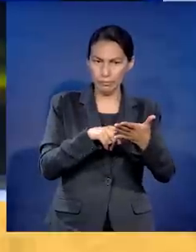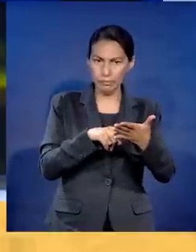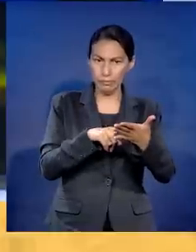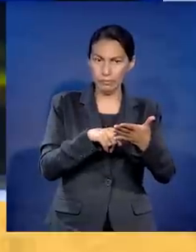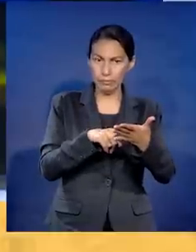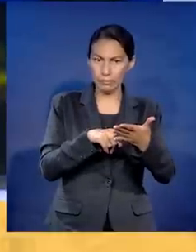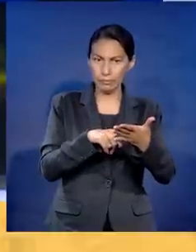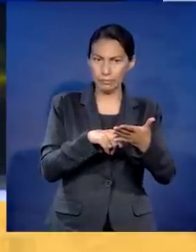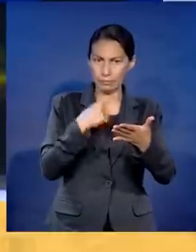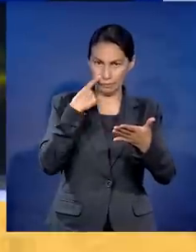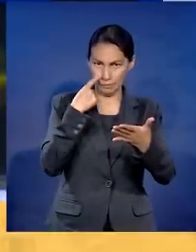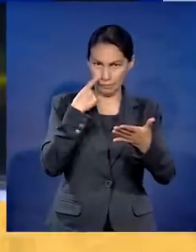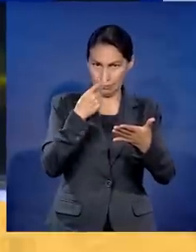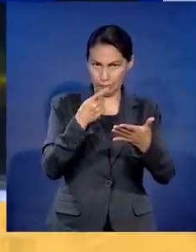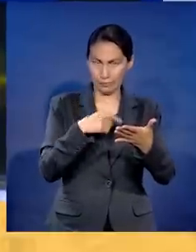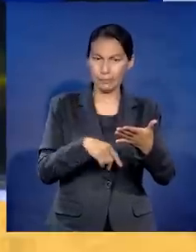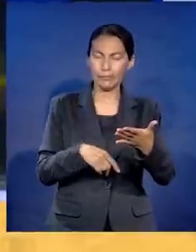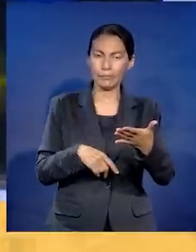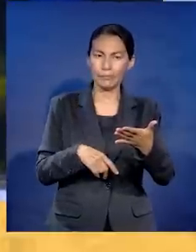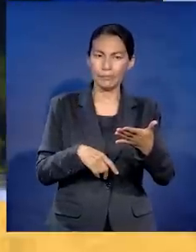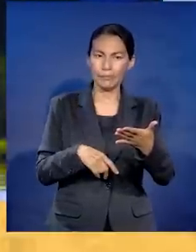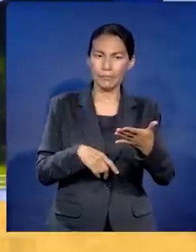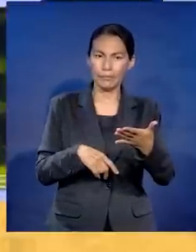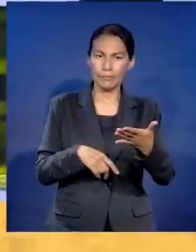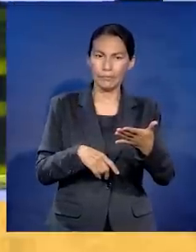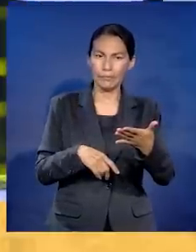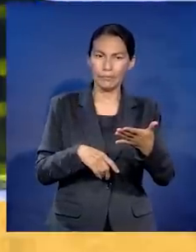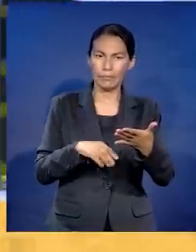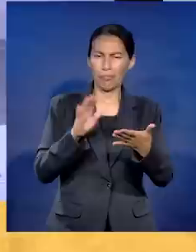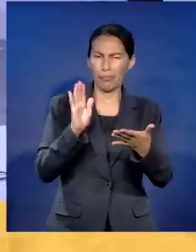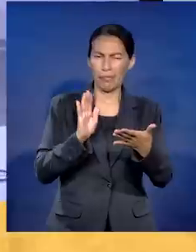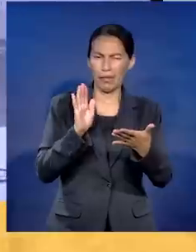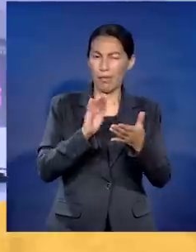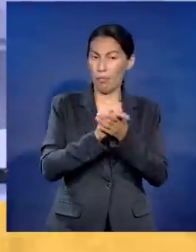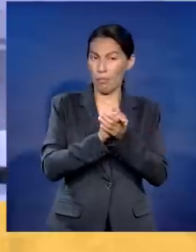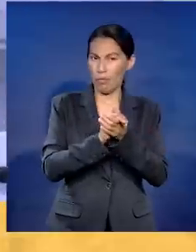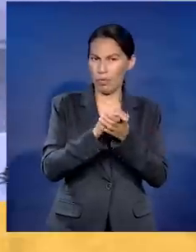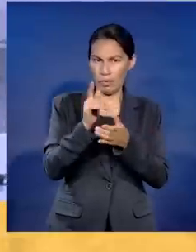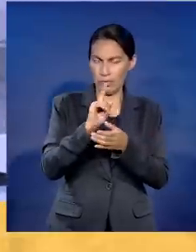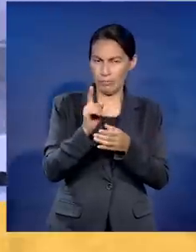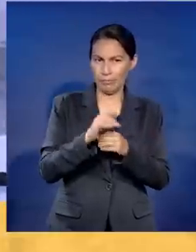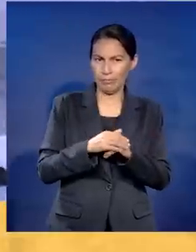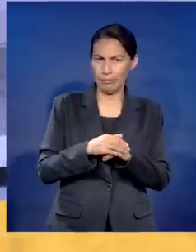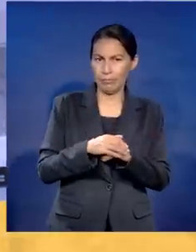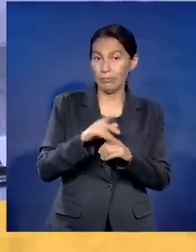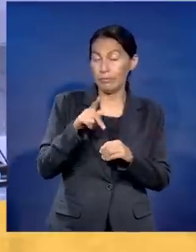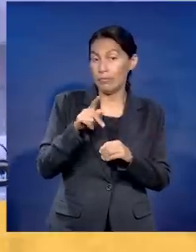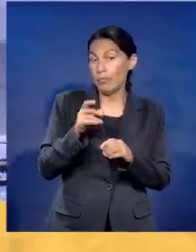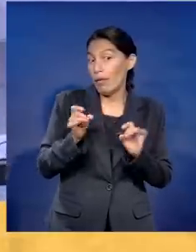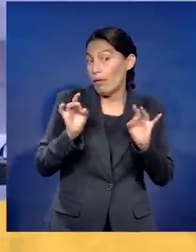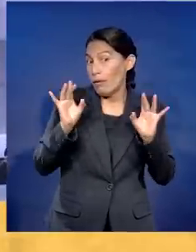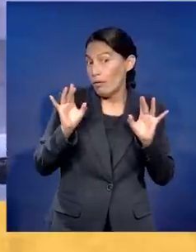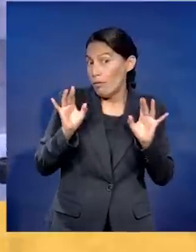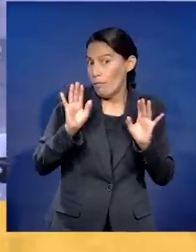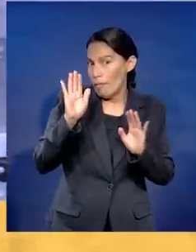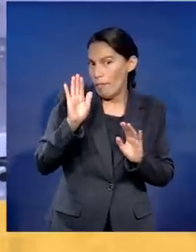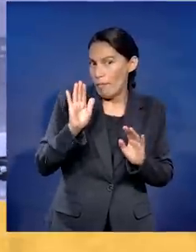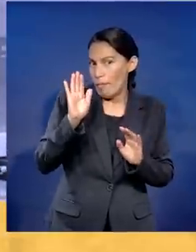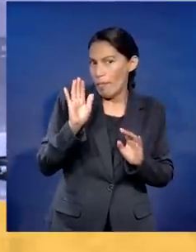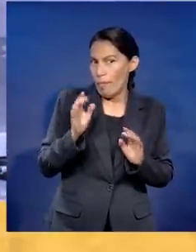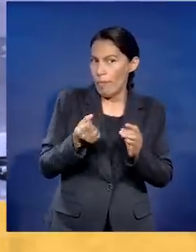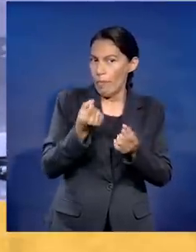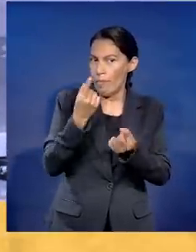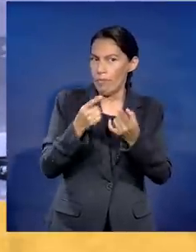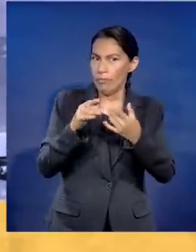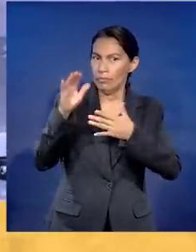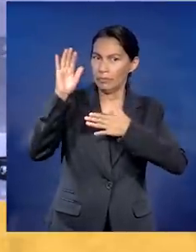Hay en la Biblia un pasaje semejante, me gustaría que lo miremos. Es un pasaje semejante, no es de una boda, pero es una situación parecida. Es